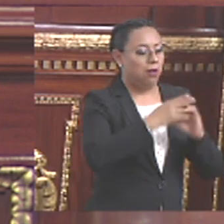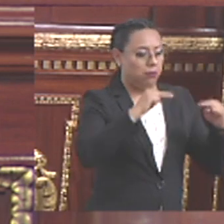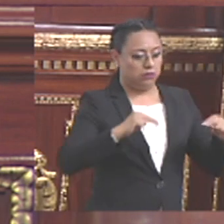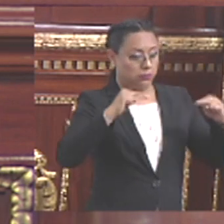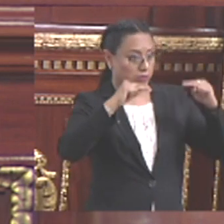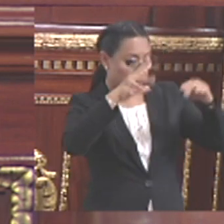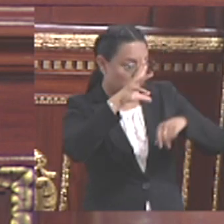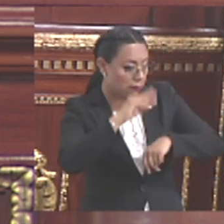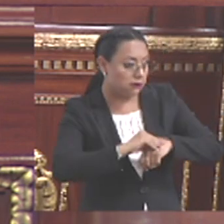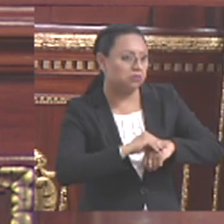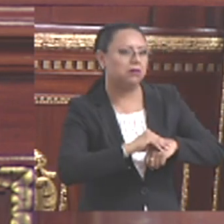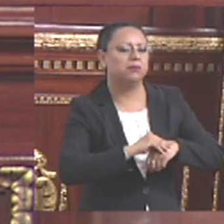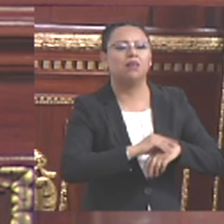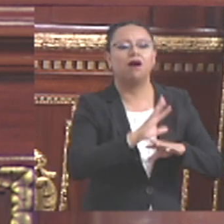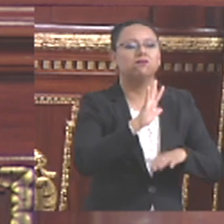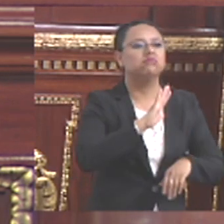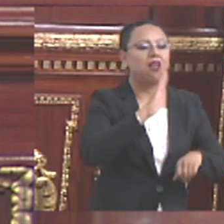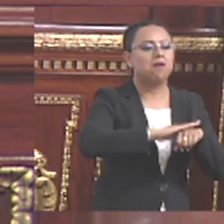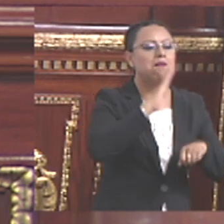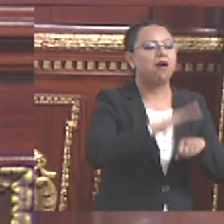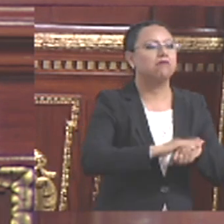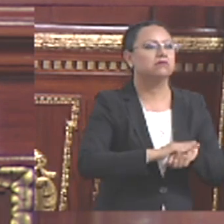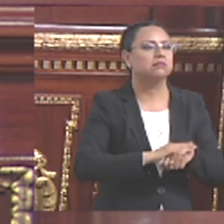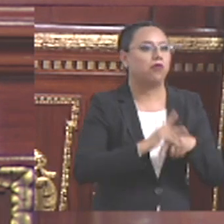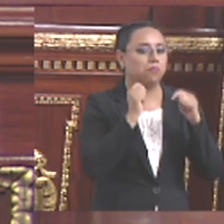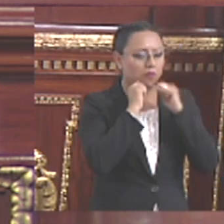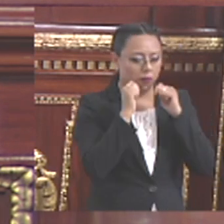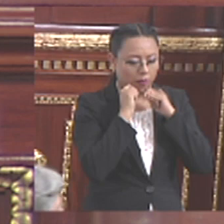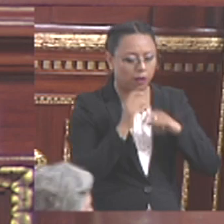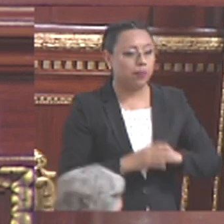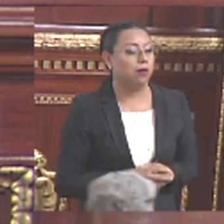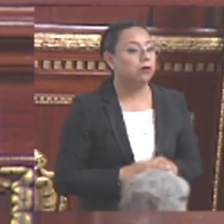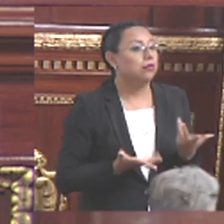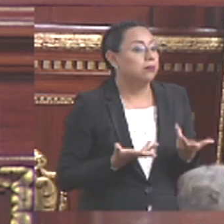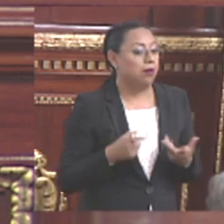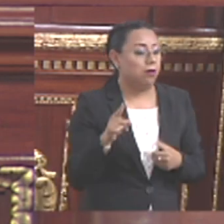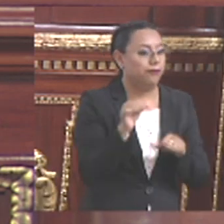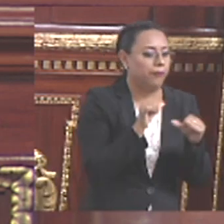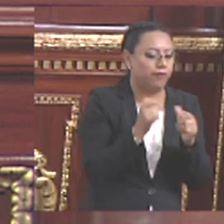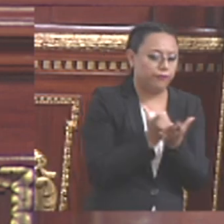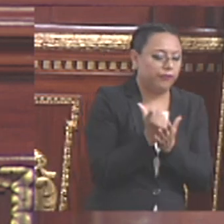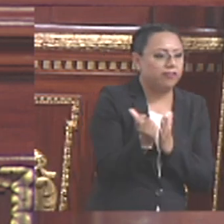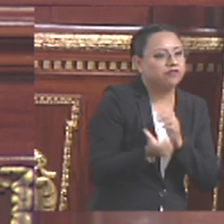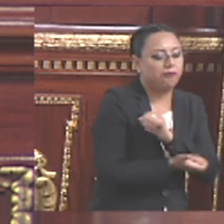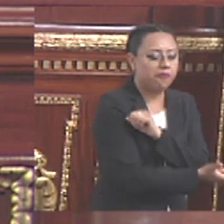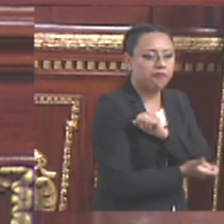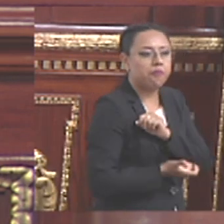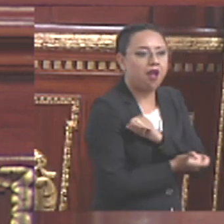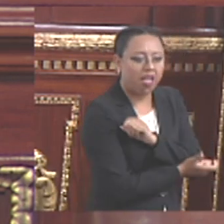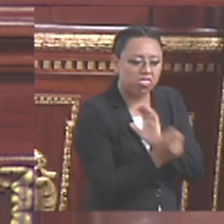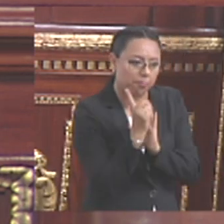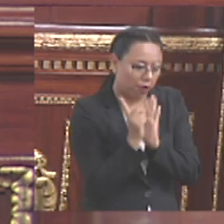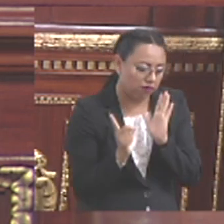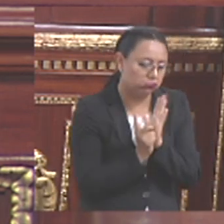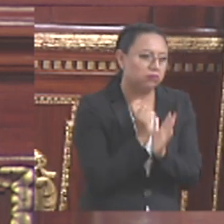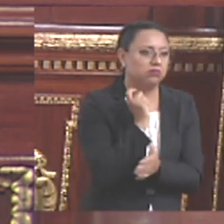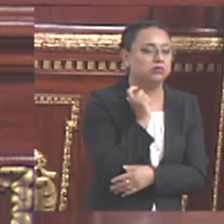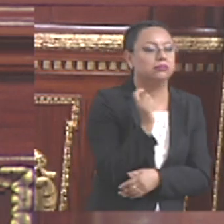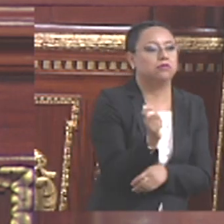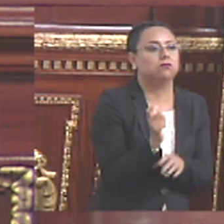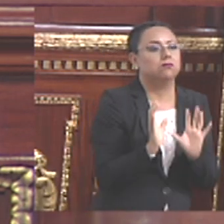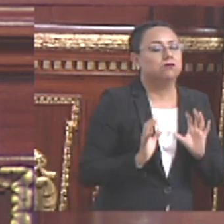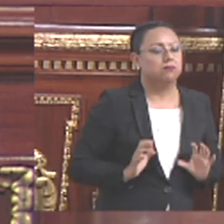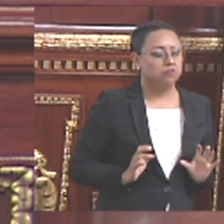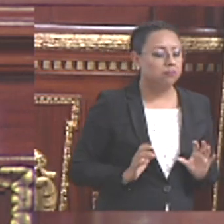de suelo, a cambio de departamentos o dinero a nombre de legisladores o sus